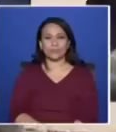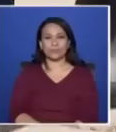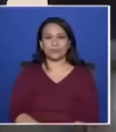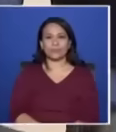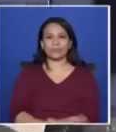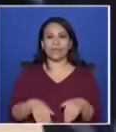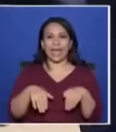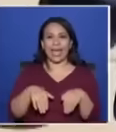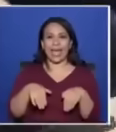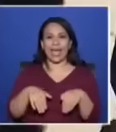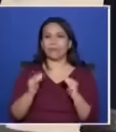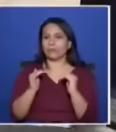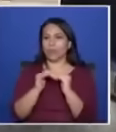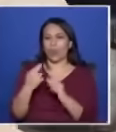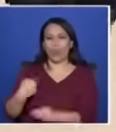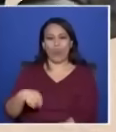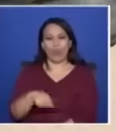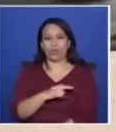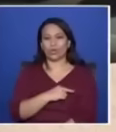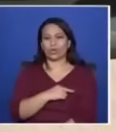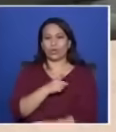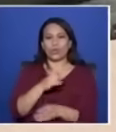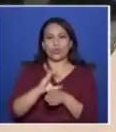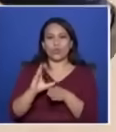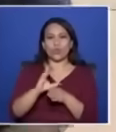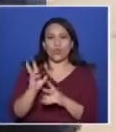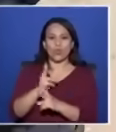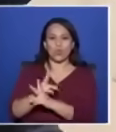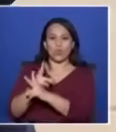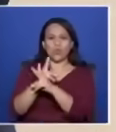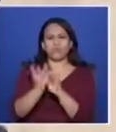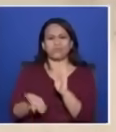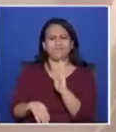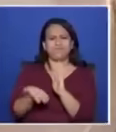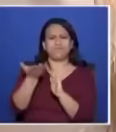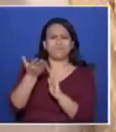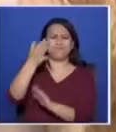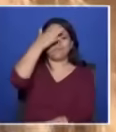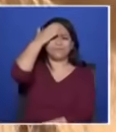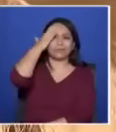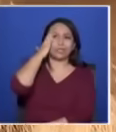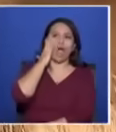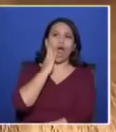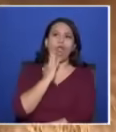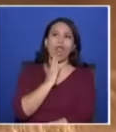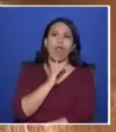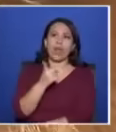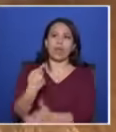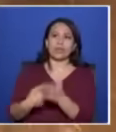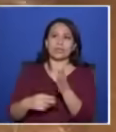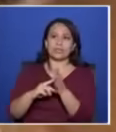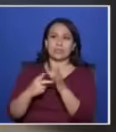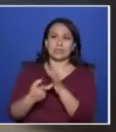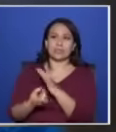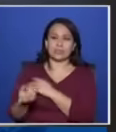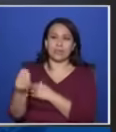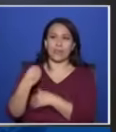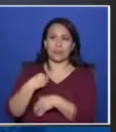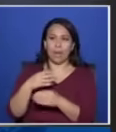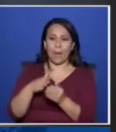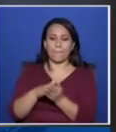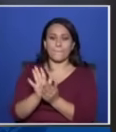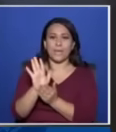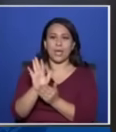Las mascotas, al igual que nosotros, requieren de cuidado frente a las altas temperaturas por las que está atravesando nuestro país. Por eso